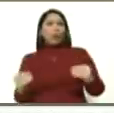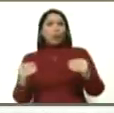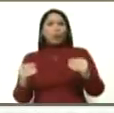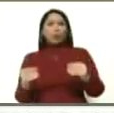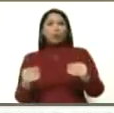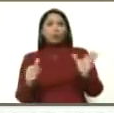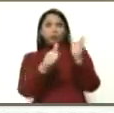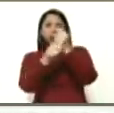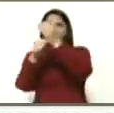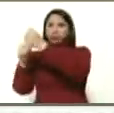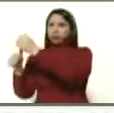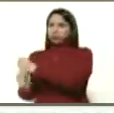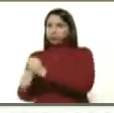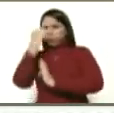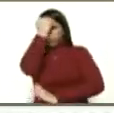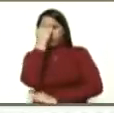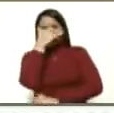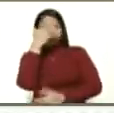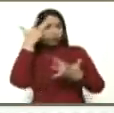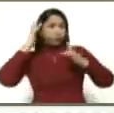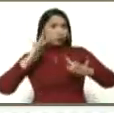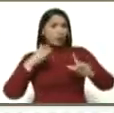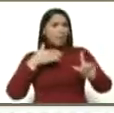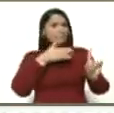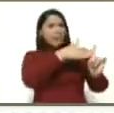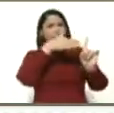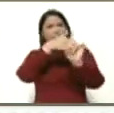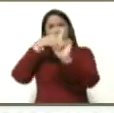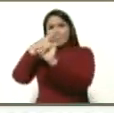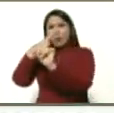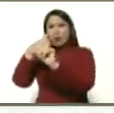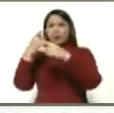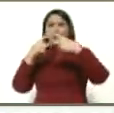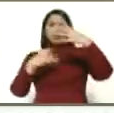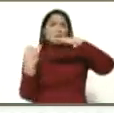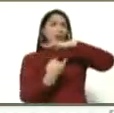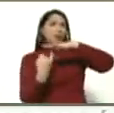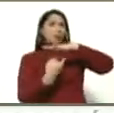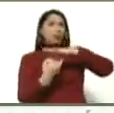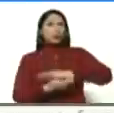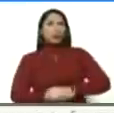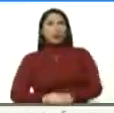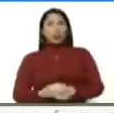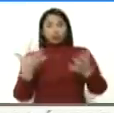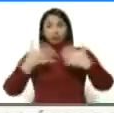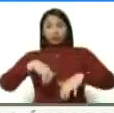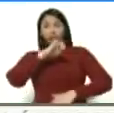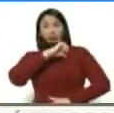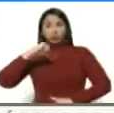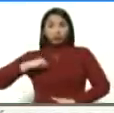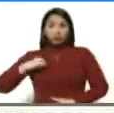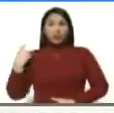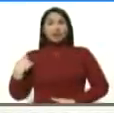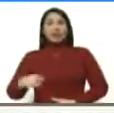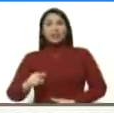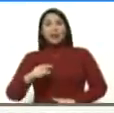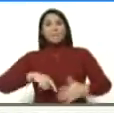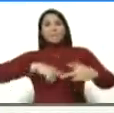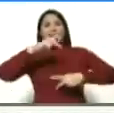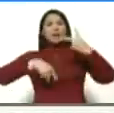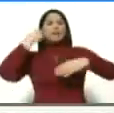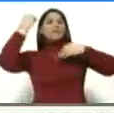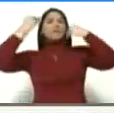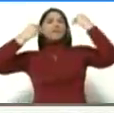los mercenarios en los supuestos ataques a distintas instituciones, empresas privadas que tenían